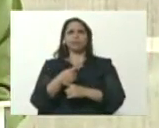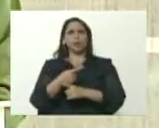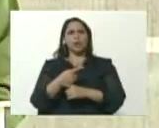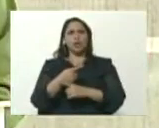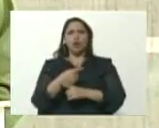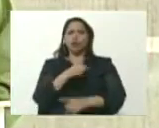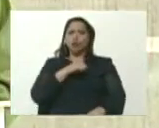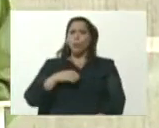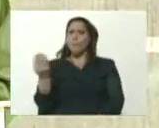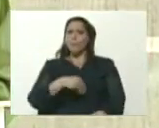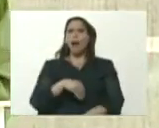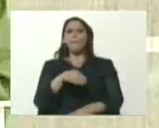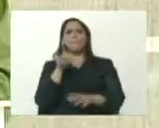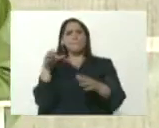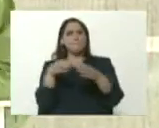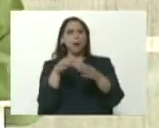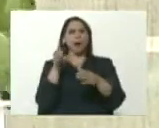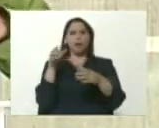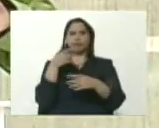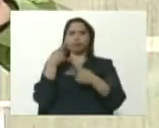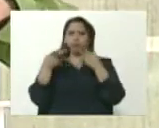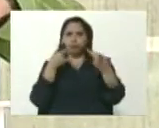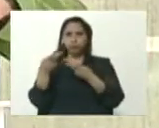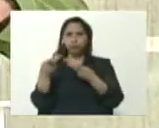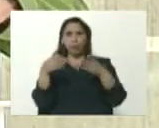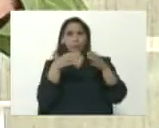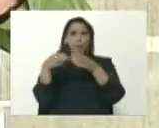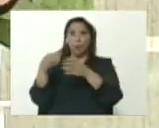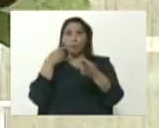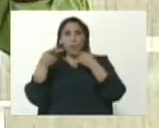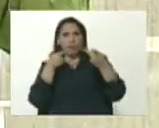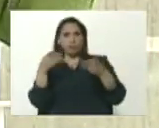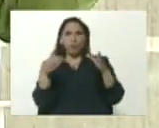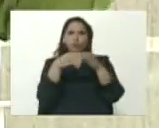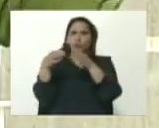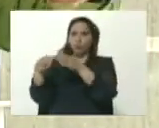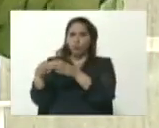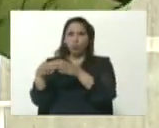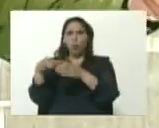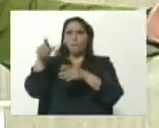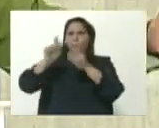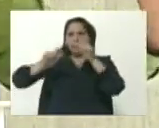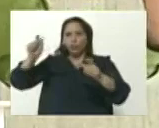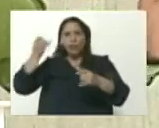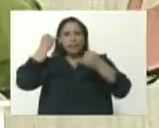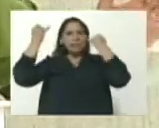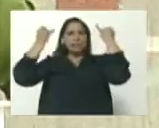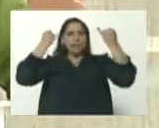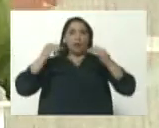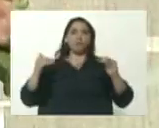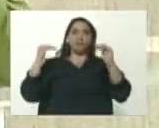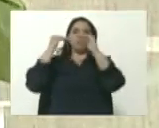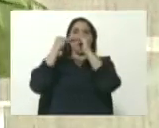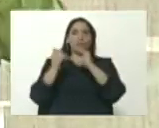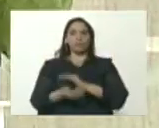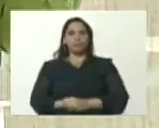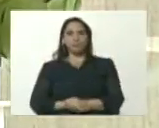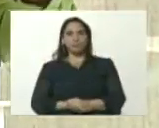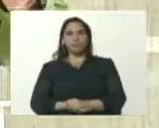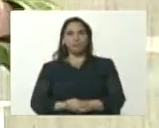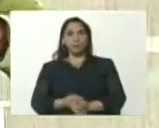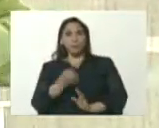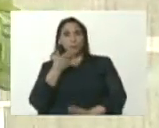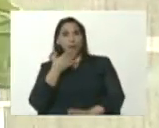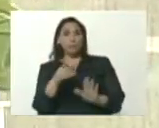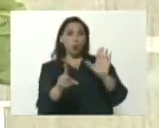que un partido. Un partido político, bueno, es un grupo de partidarios de una idea, de una ideología. Y en el caso de